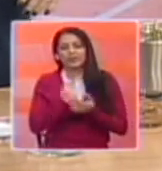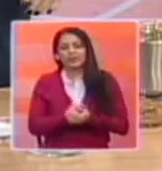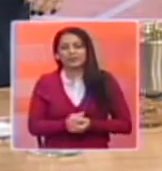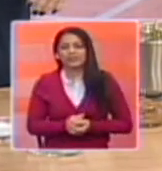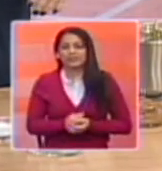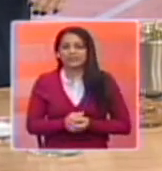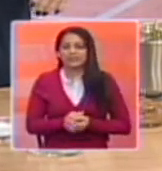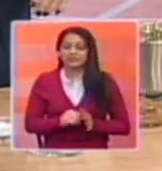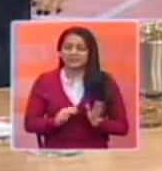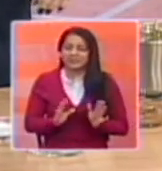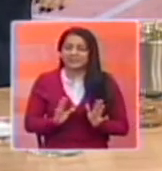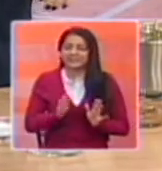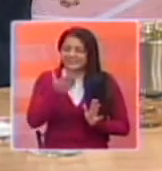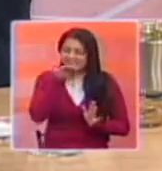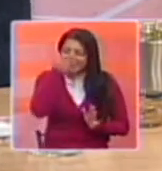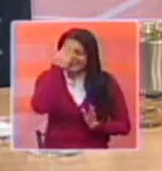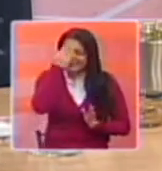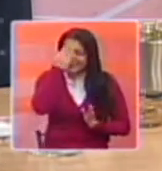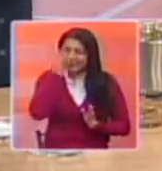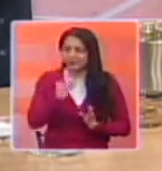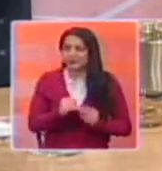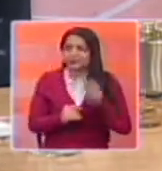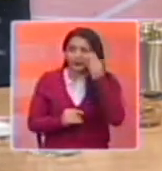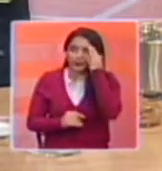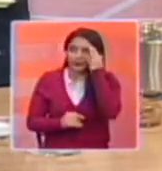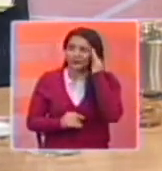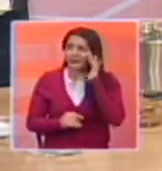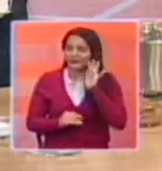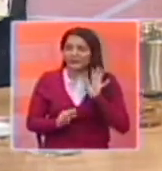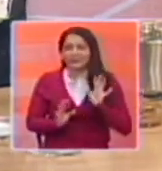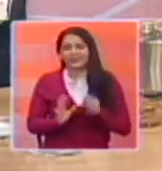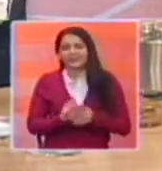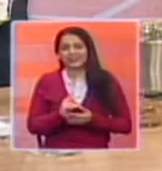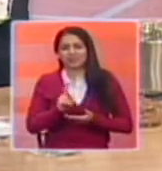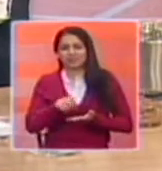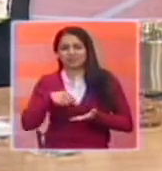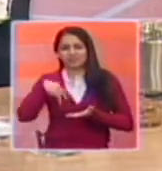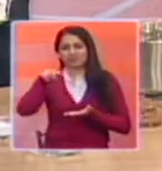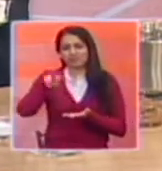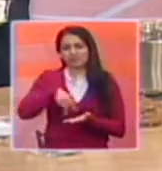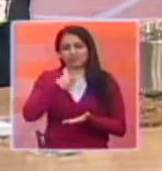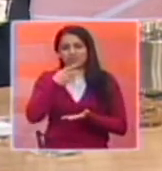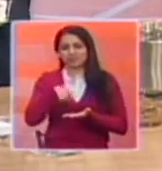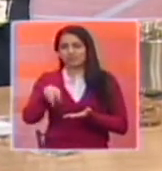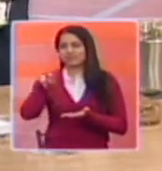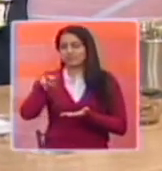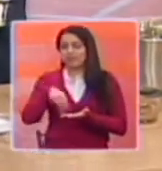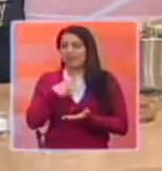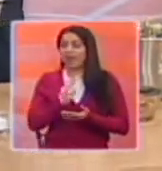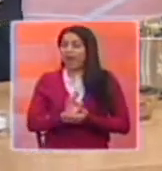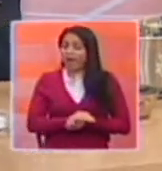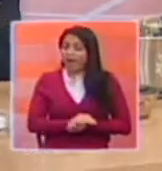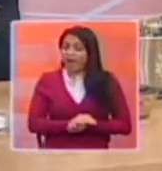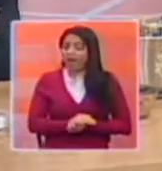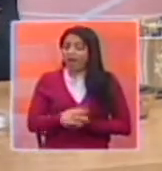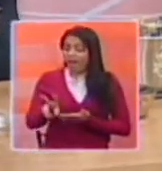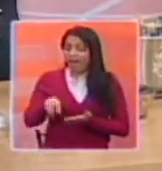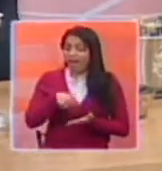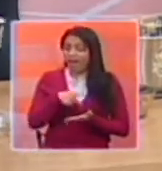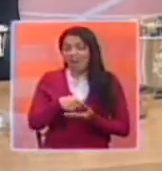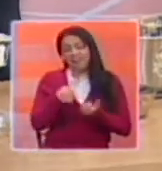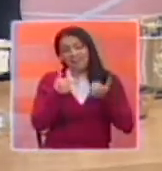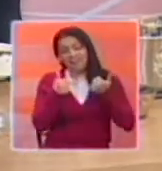ya sabes, pues. Ah, no sé, pero en todo caso no me digas. Baila y baila. Baila y baila. Qué bueno, me alegra